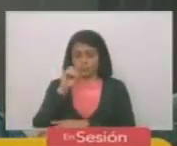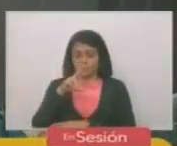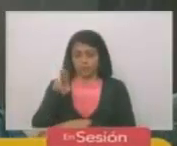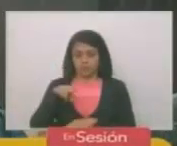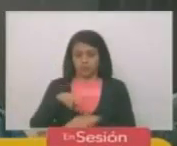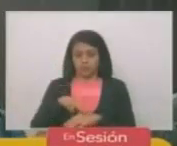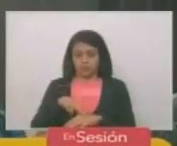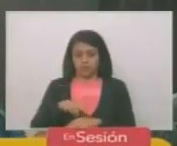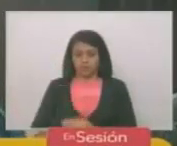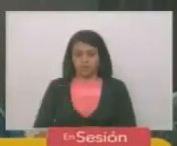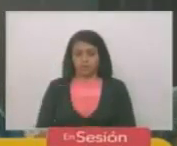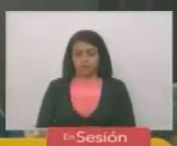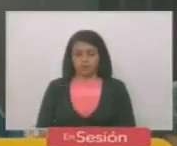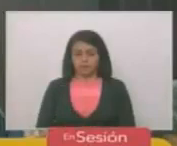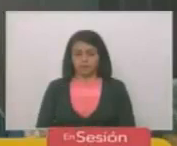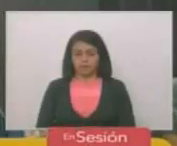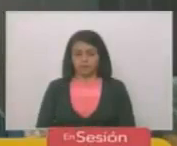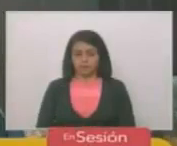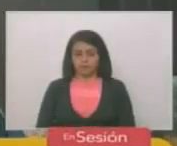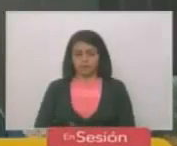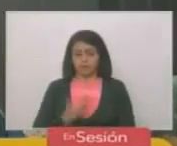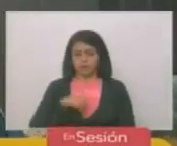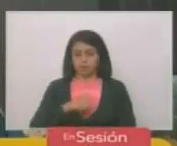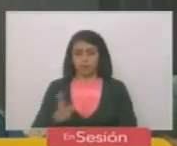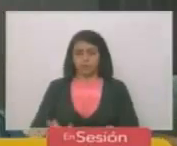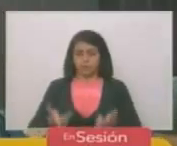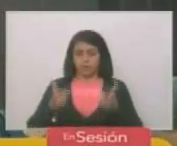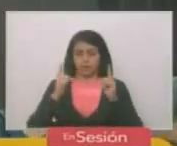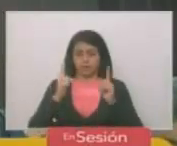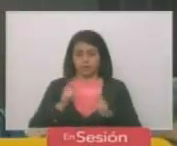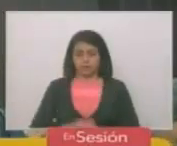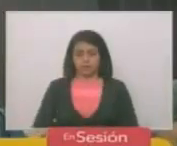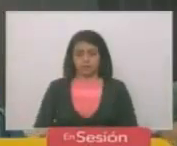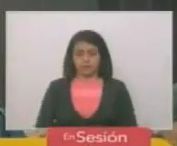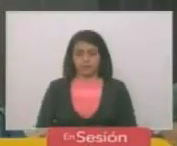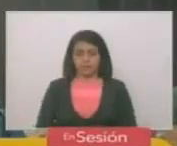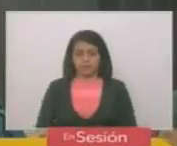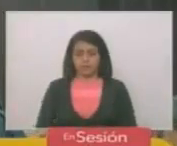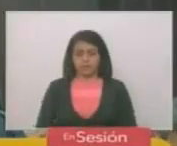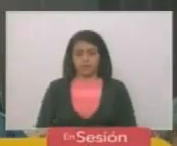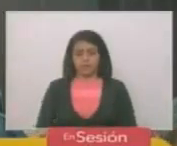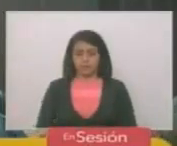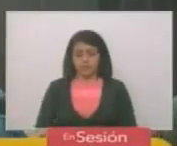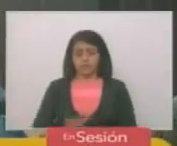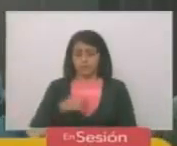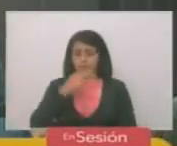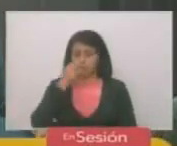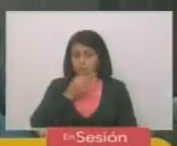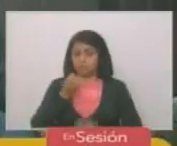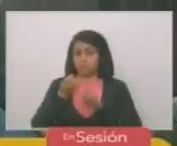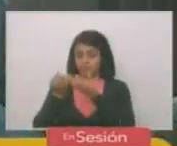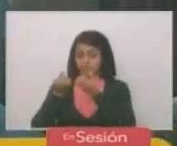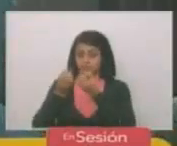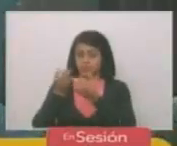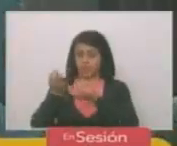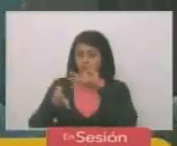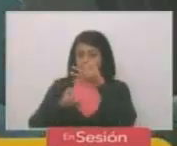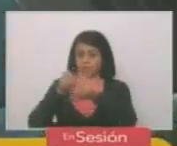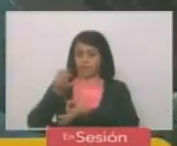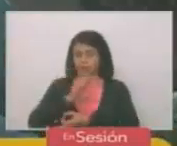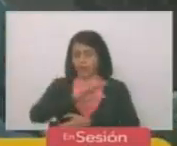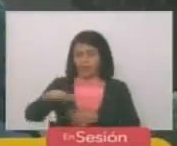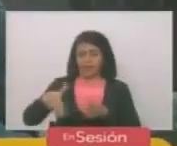en que nos va a permitir contar nuestra verdad a lo largo